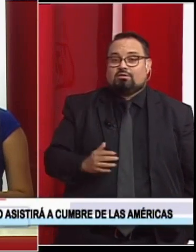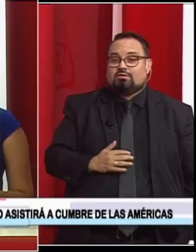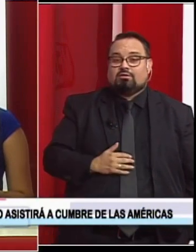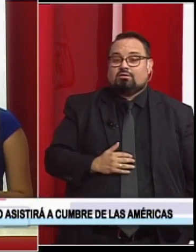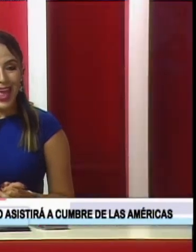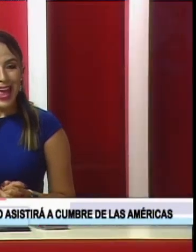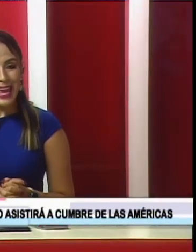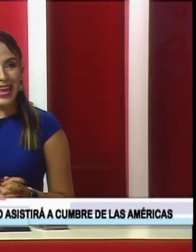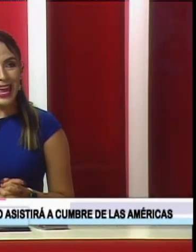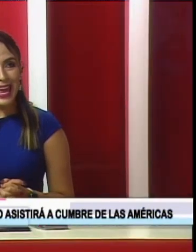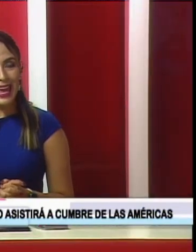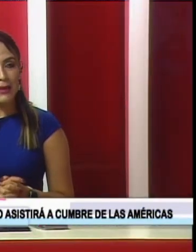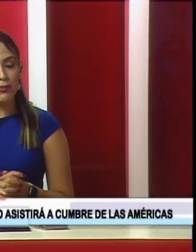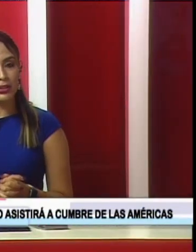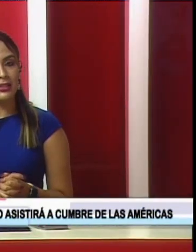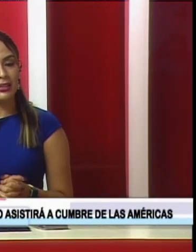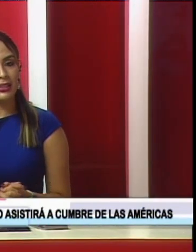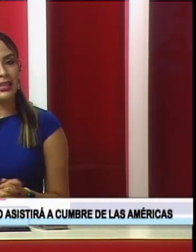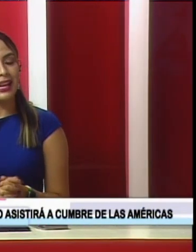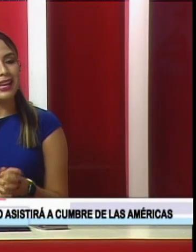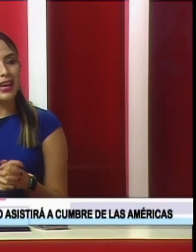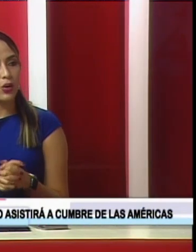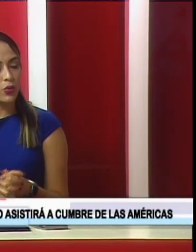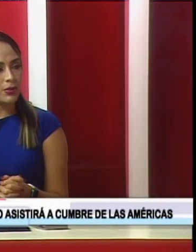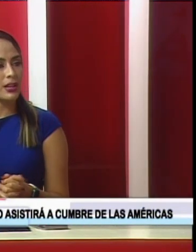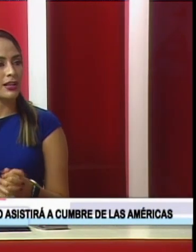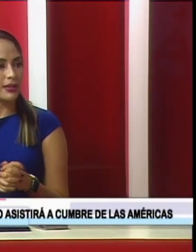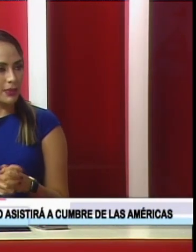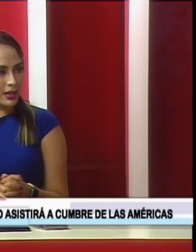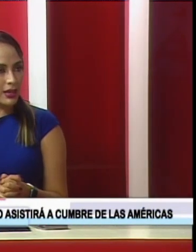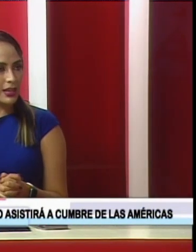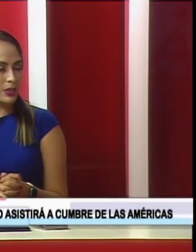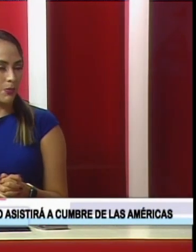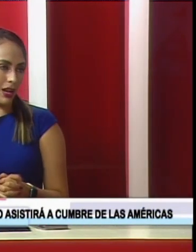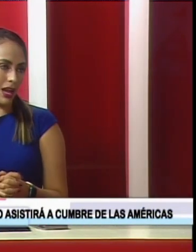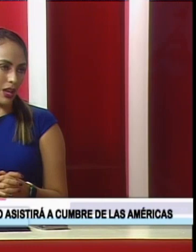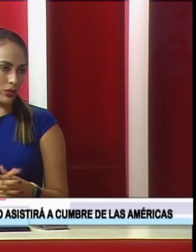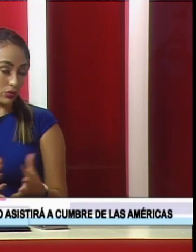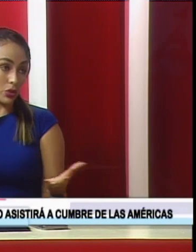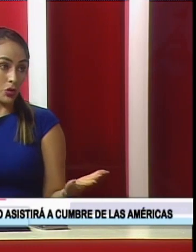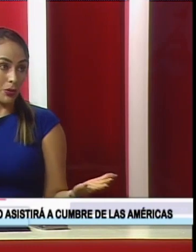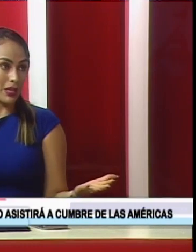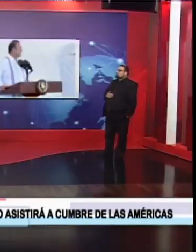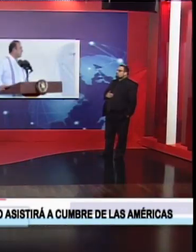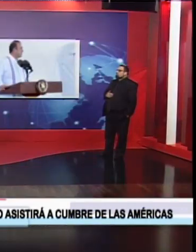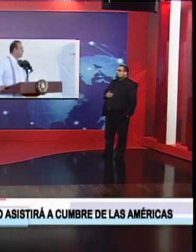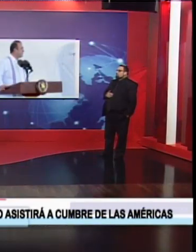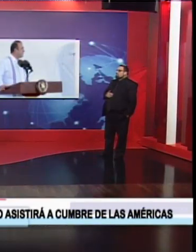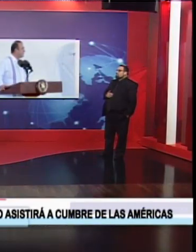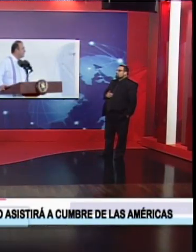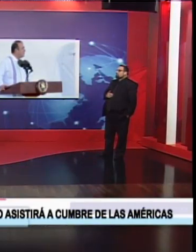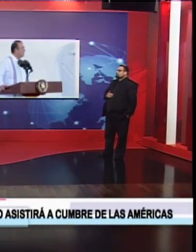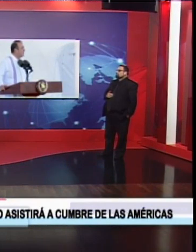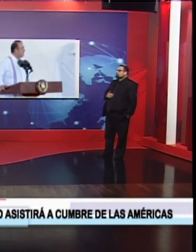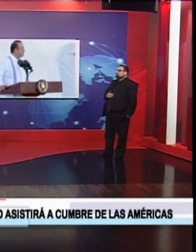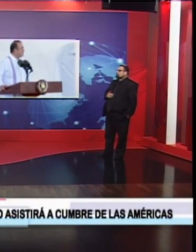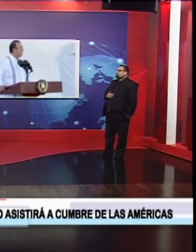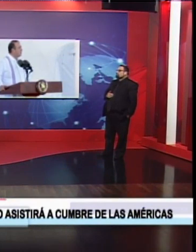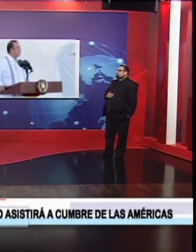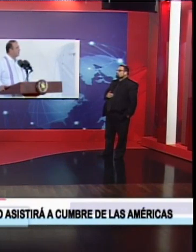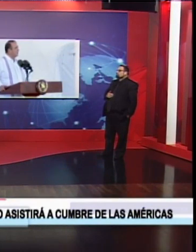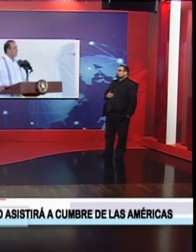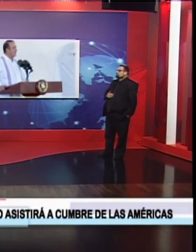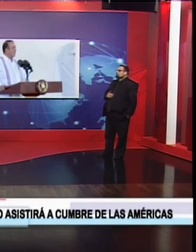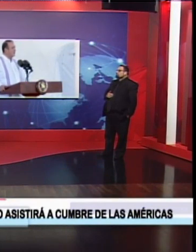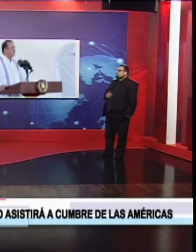varios tiempos. Exactamente. ¿Qué importancia tiene la Cumbre de las Américas para nuestros países? Bueno, ¿por qué es tan importante y por qué